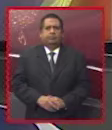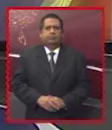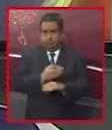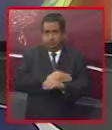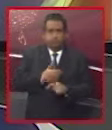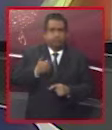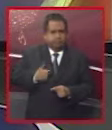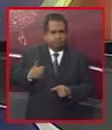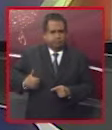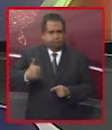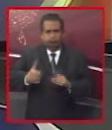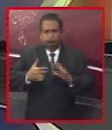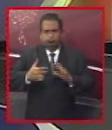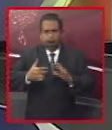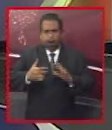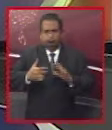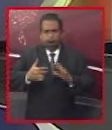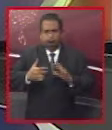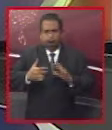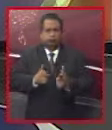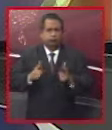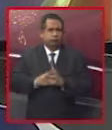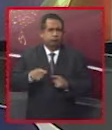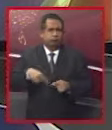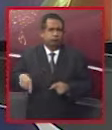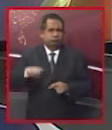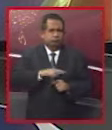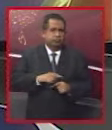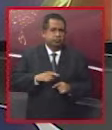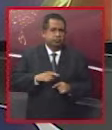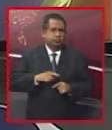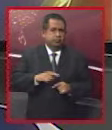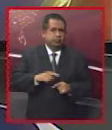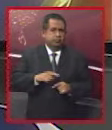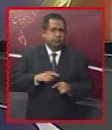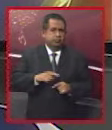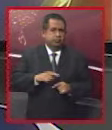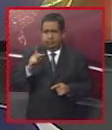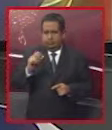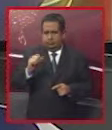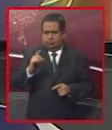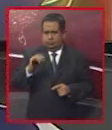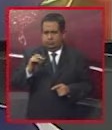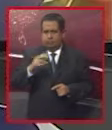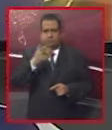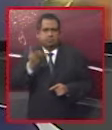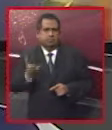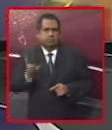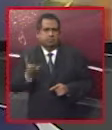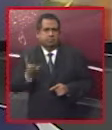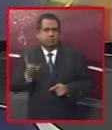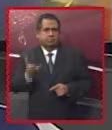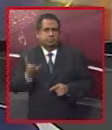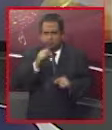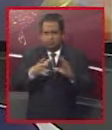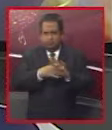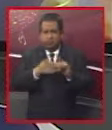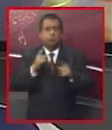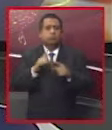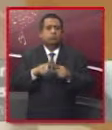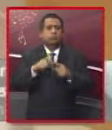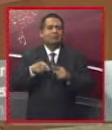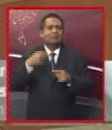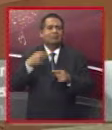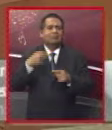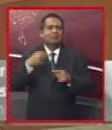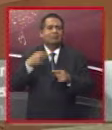Bueno, antes de la ronda de posicionamientos de los grupos parlamentarios, la senadora Dolores Padierna Luna presentó un recurso más en el proceso